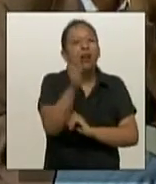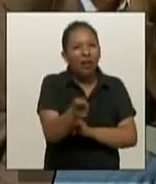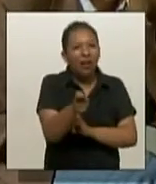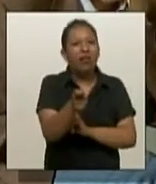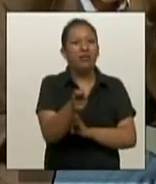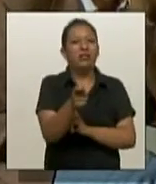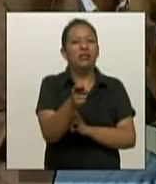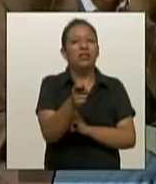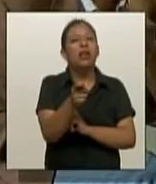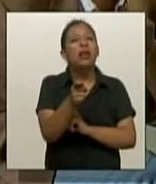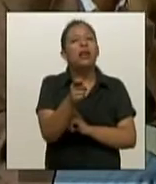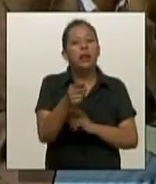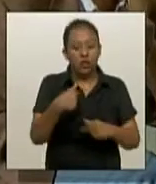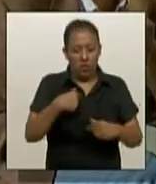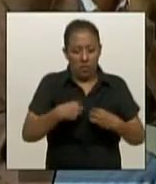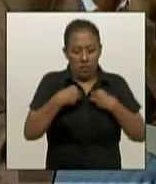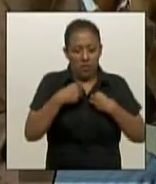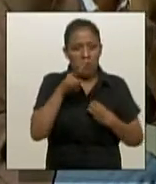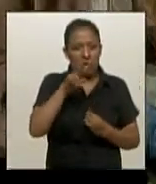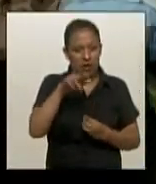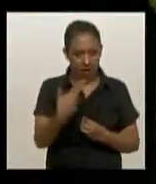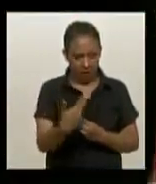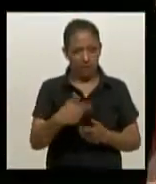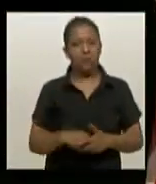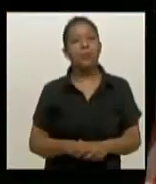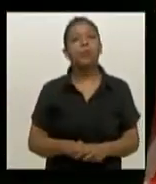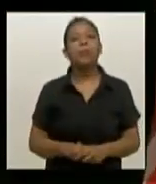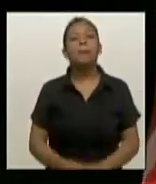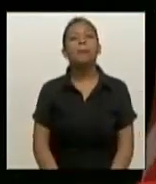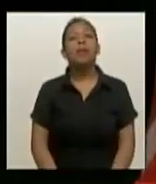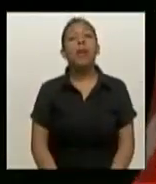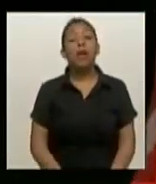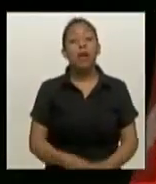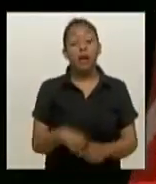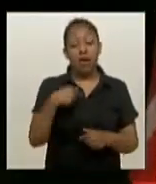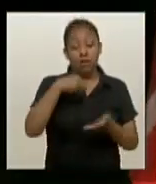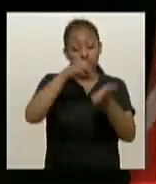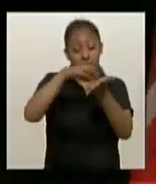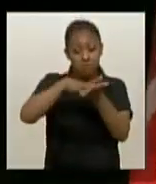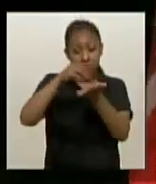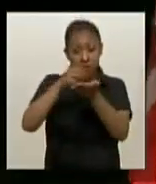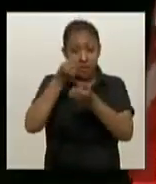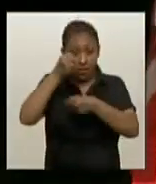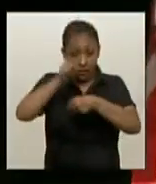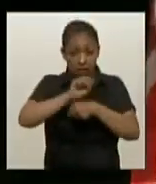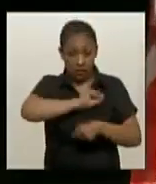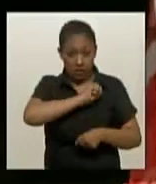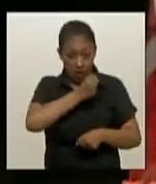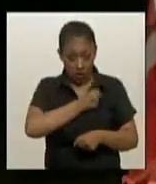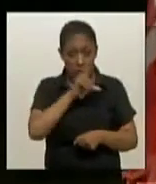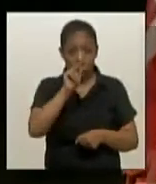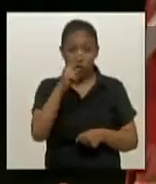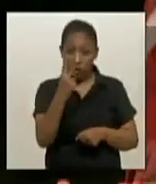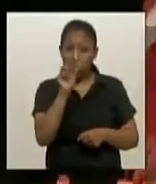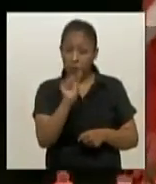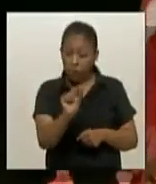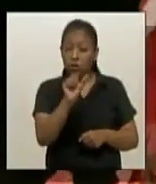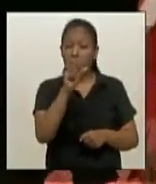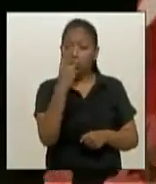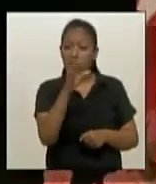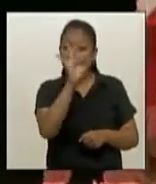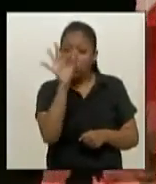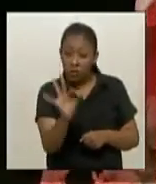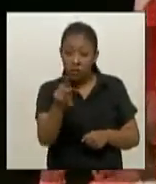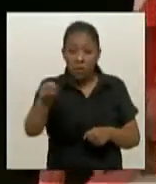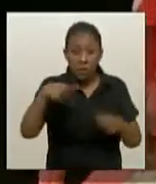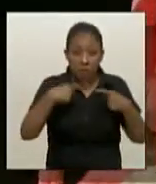que representa vivir con VIH. De acuerdo a datos de la Secretaría de Salud, el 82.3% de las